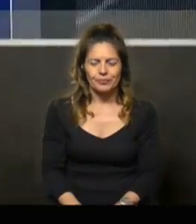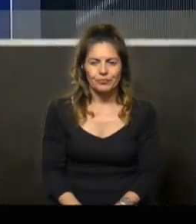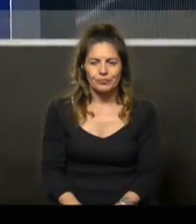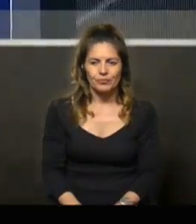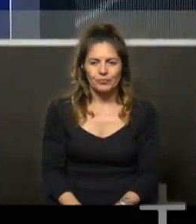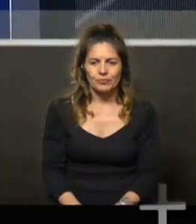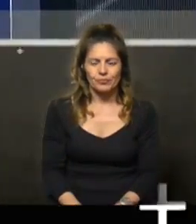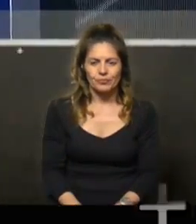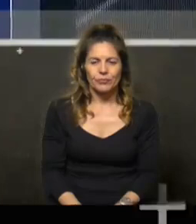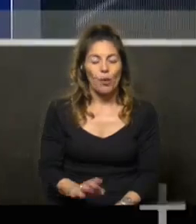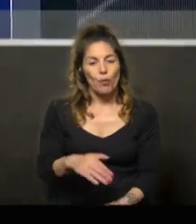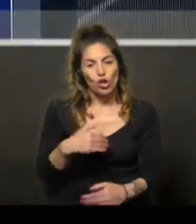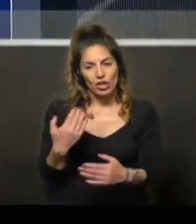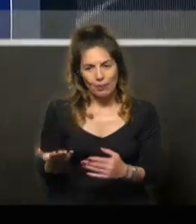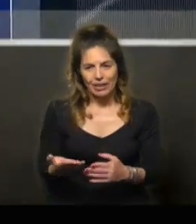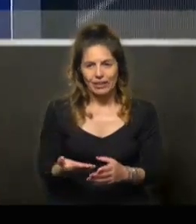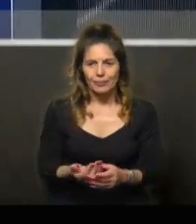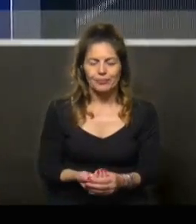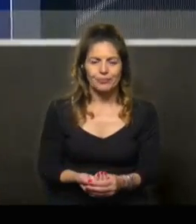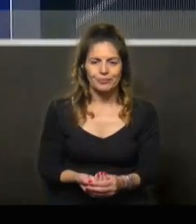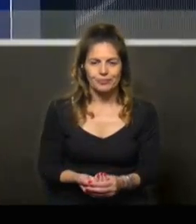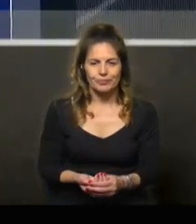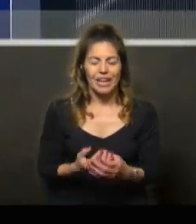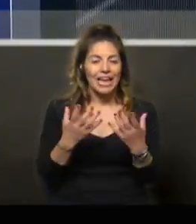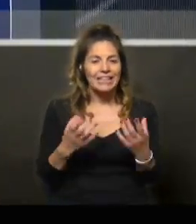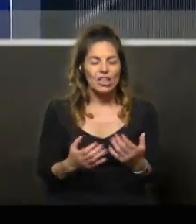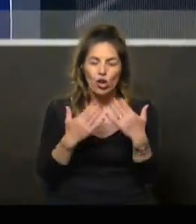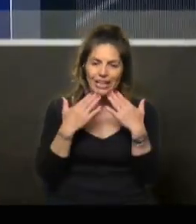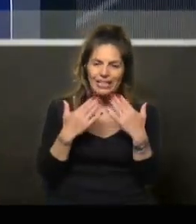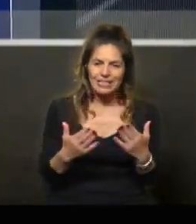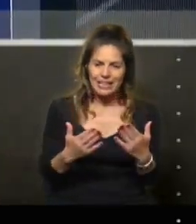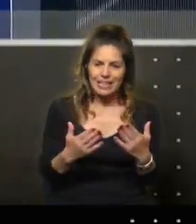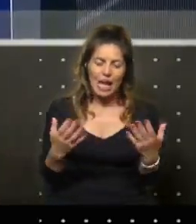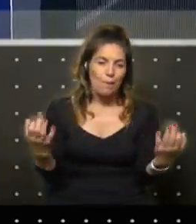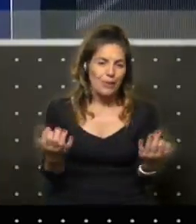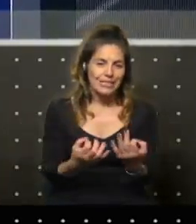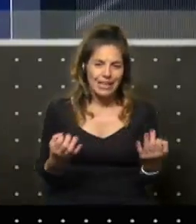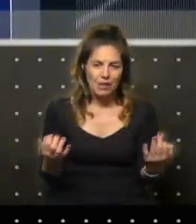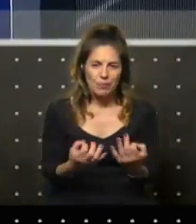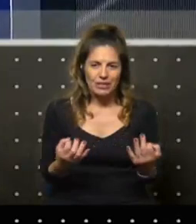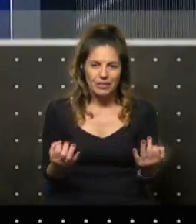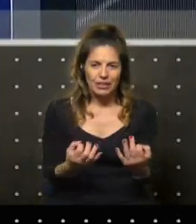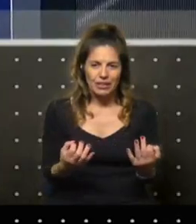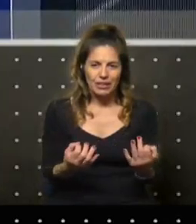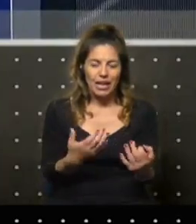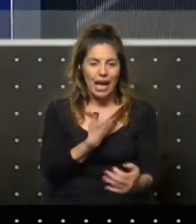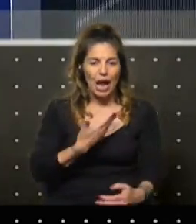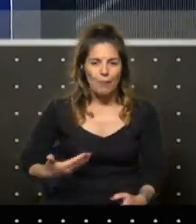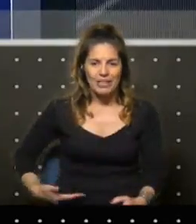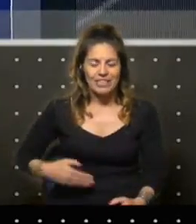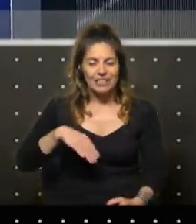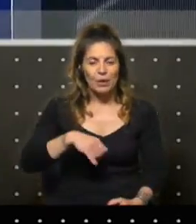Fiscales Por otra parte quiero agradecerle muy especialmente al presidente